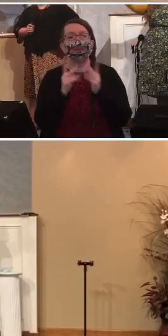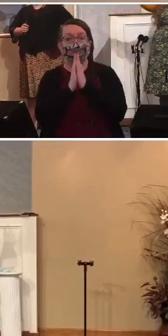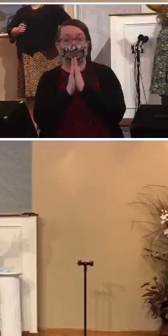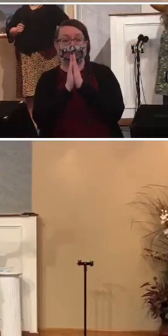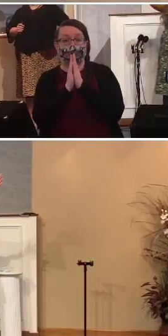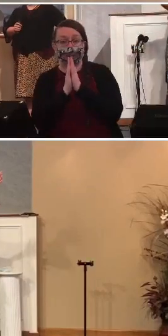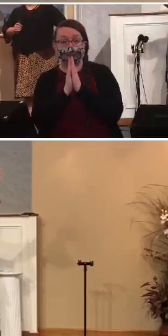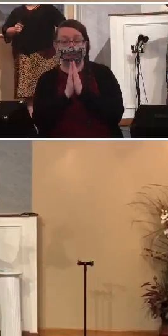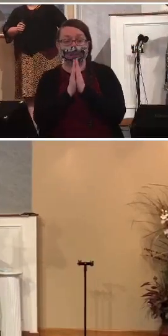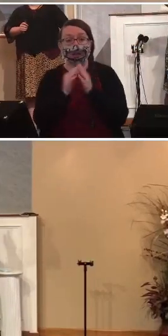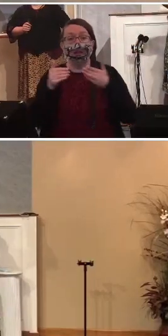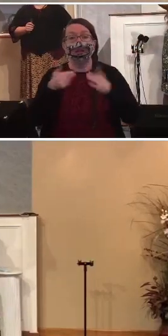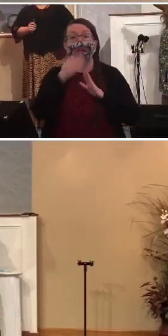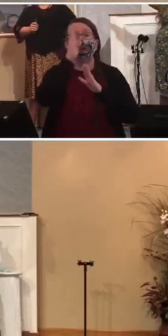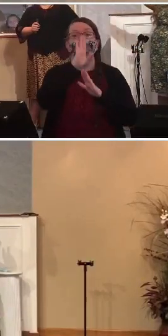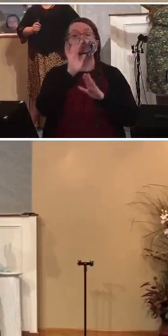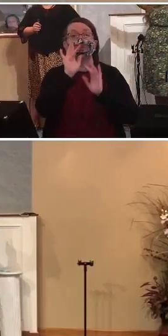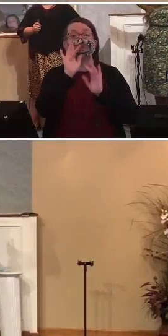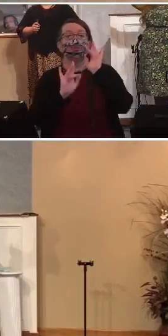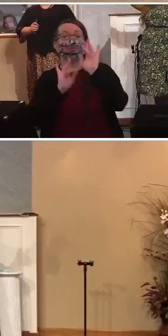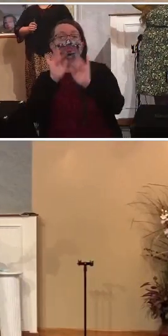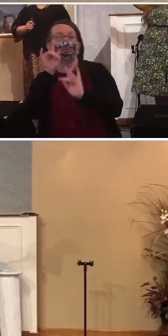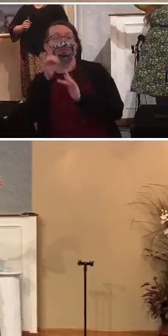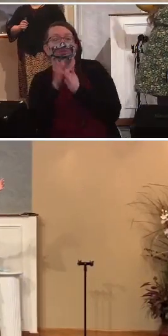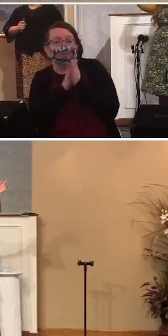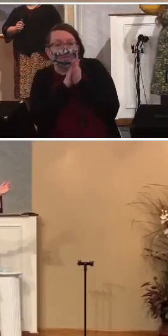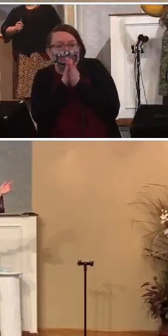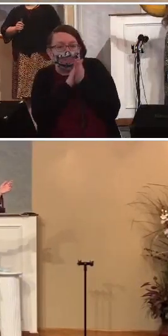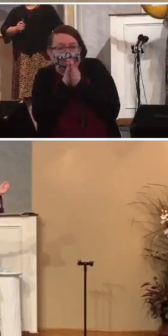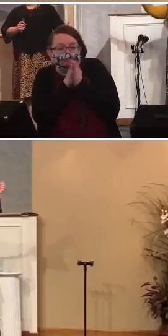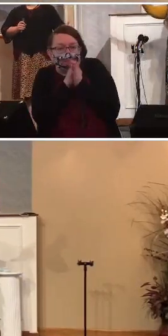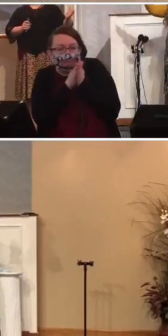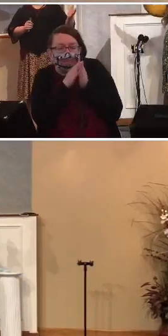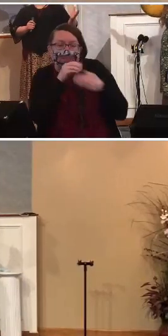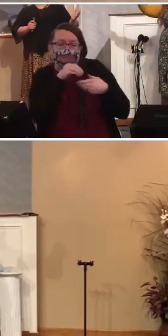donde estás, deja que Dios te toque.